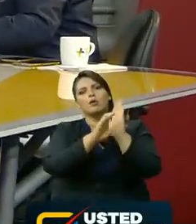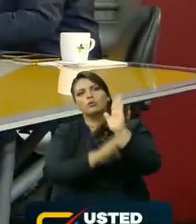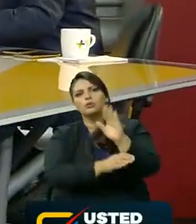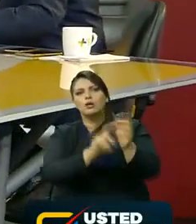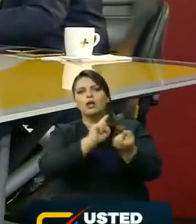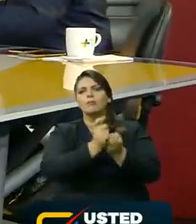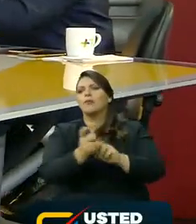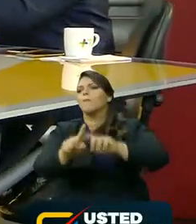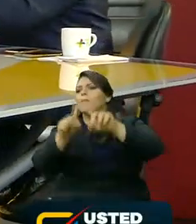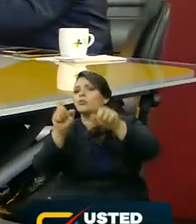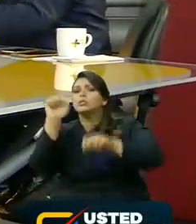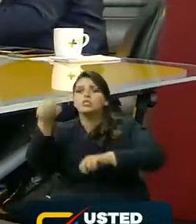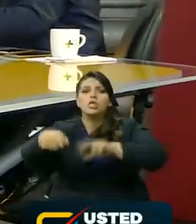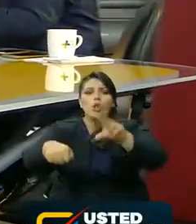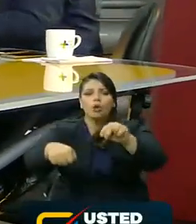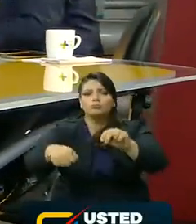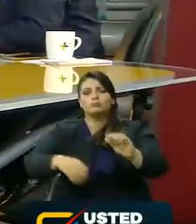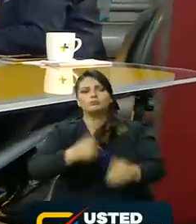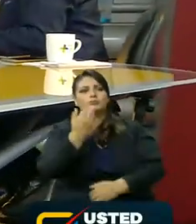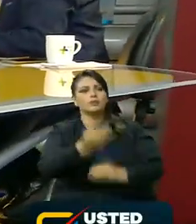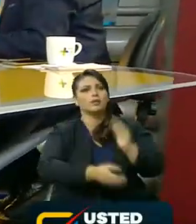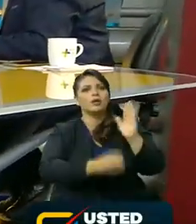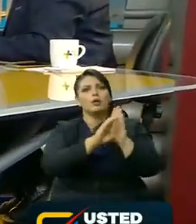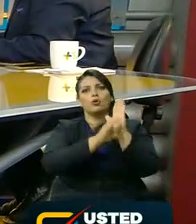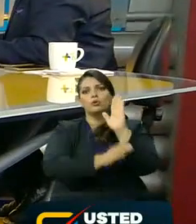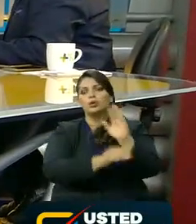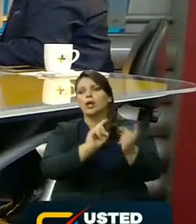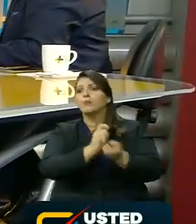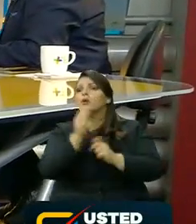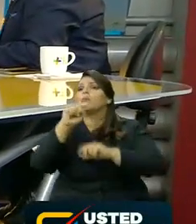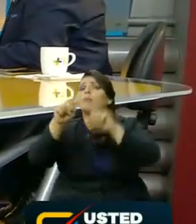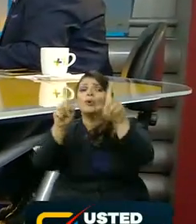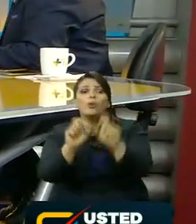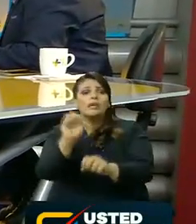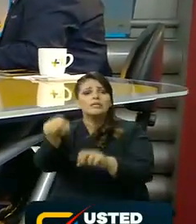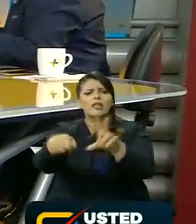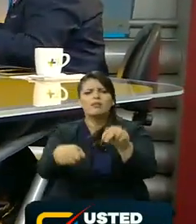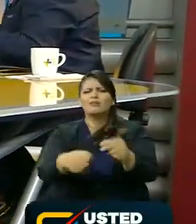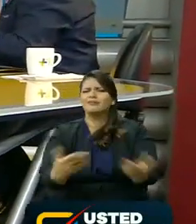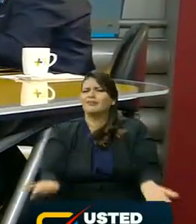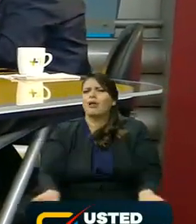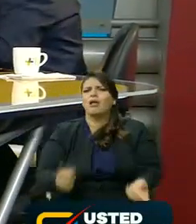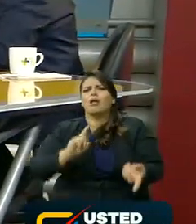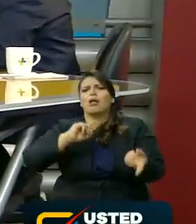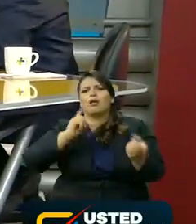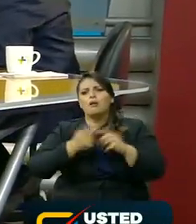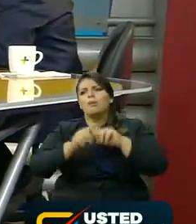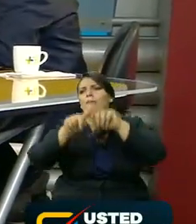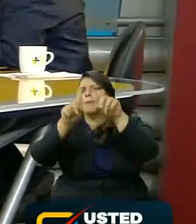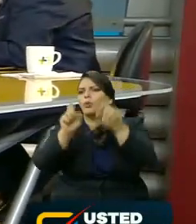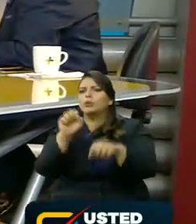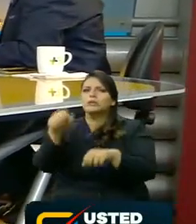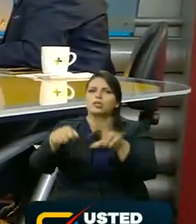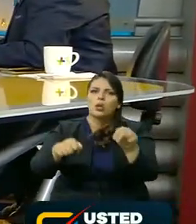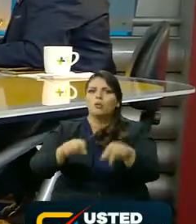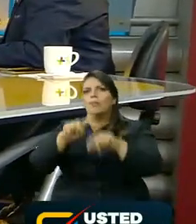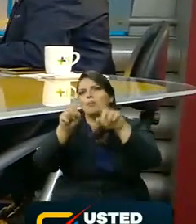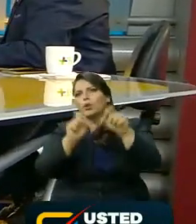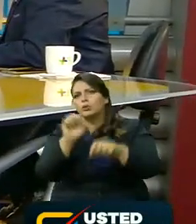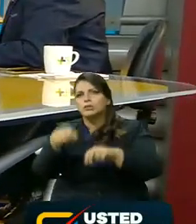parte que tiene que cambiemos la parte política. Para no hacer consulta cada 8 días. Para hacer una sola que signifique un cambio